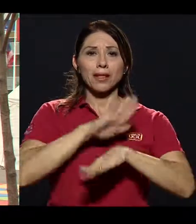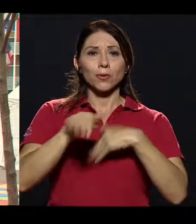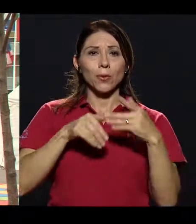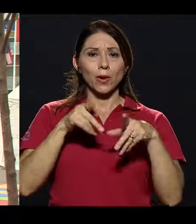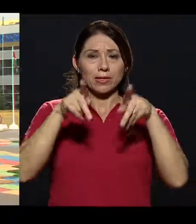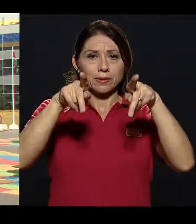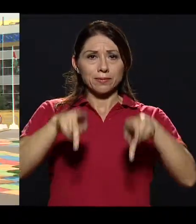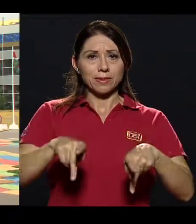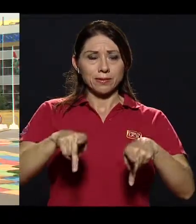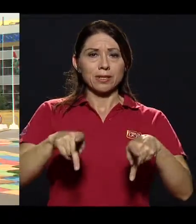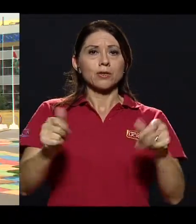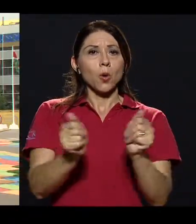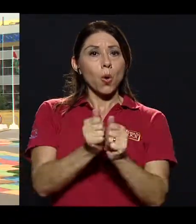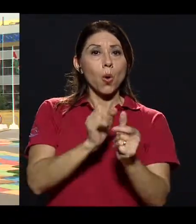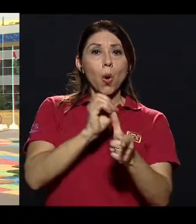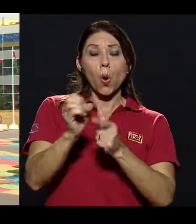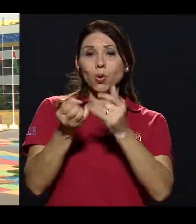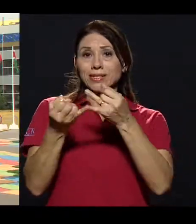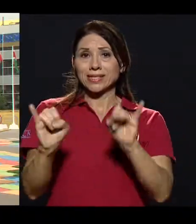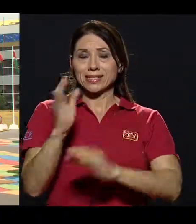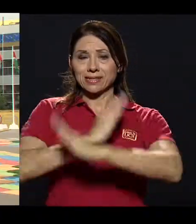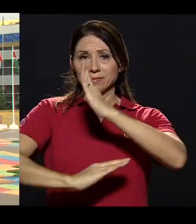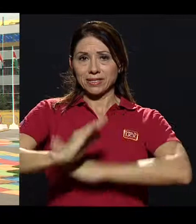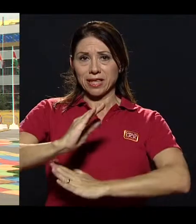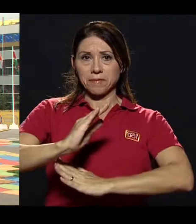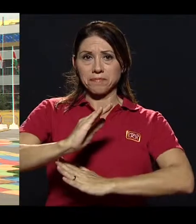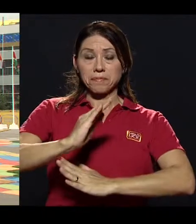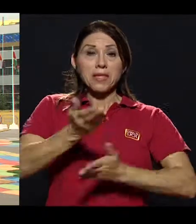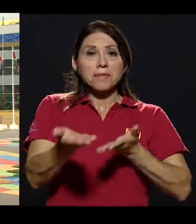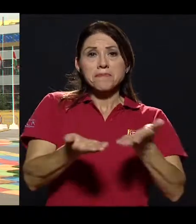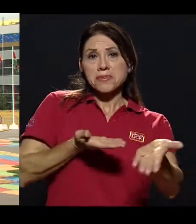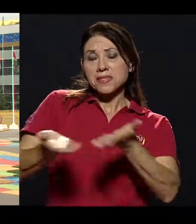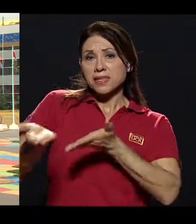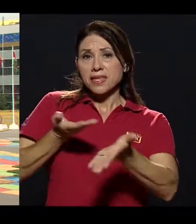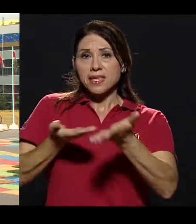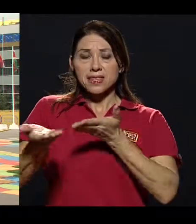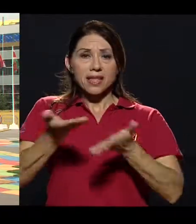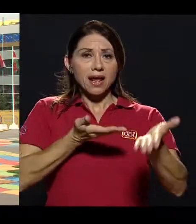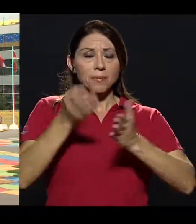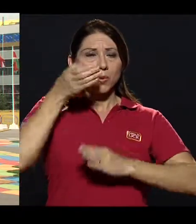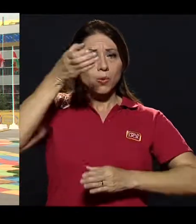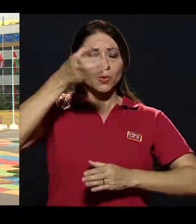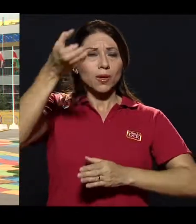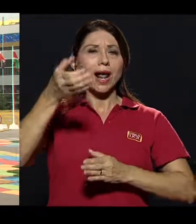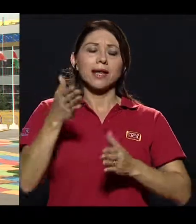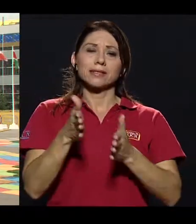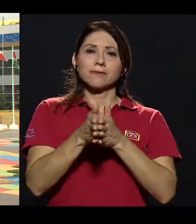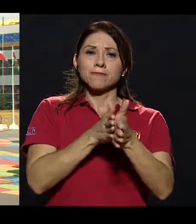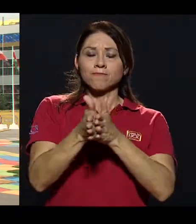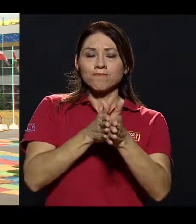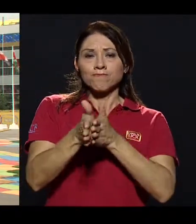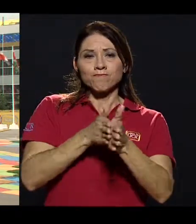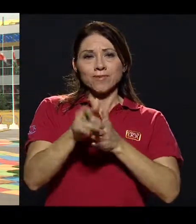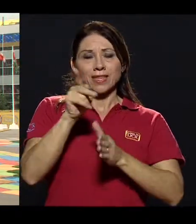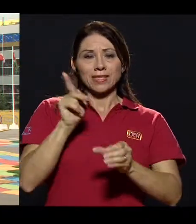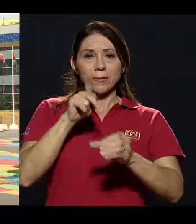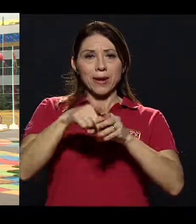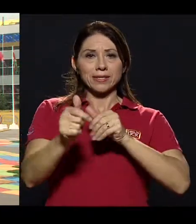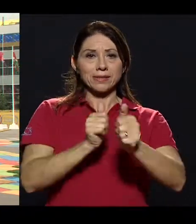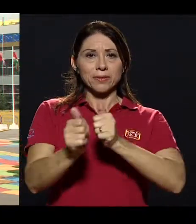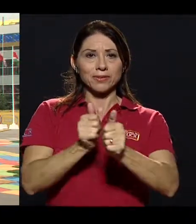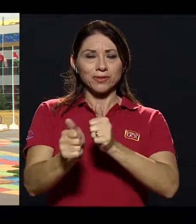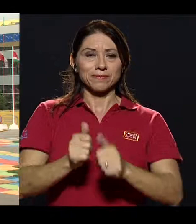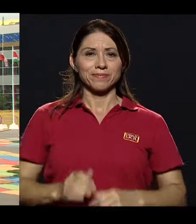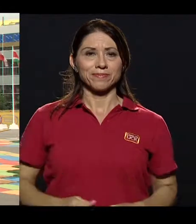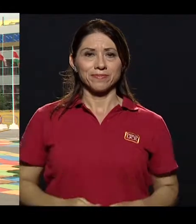para las delegaciones con y sin discapacidad. El intercambio cultural es parte de las mayores riquezas de este